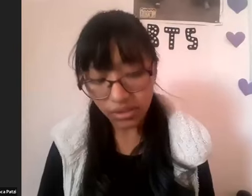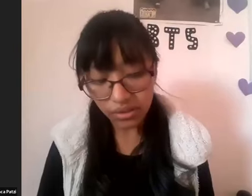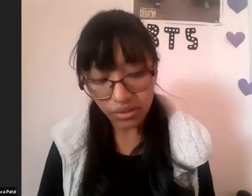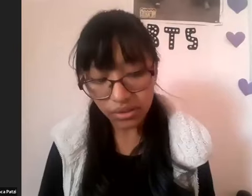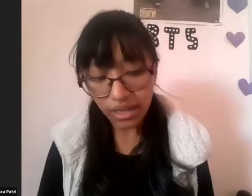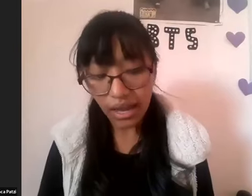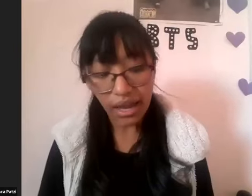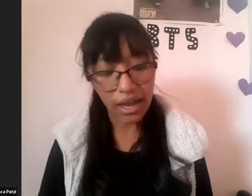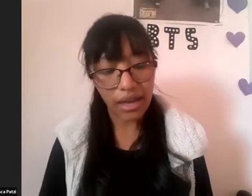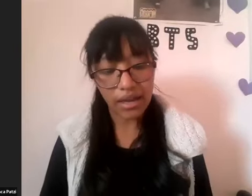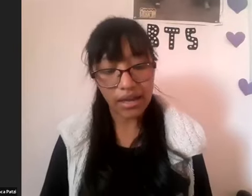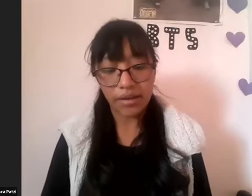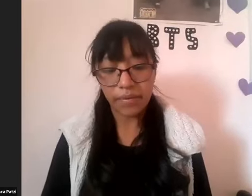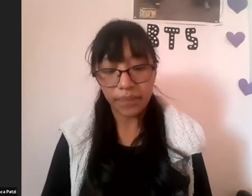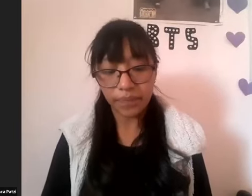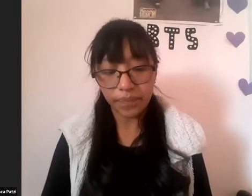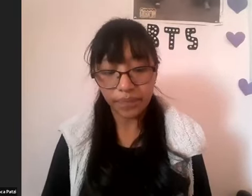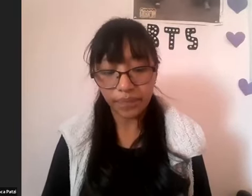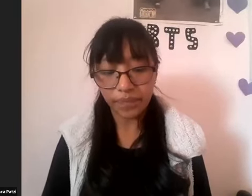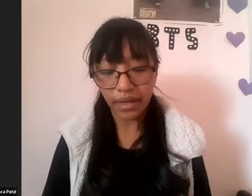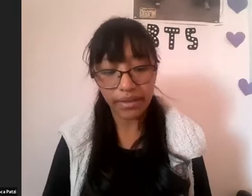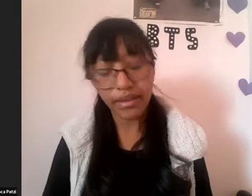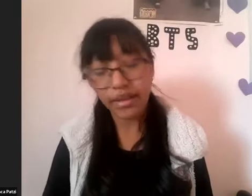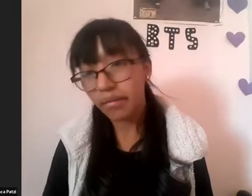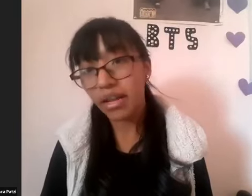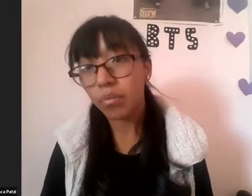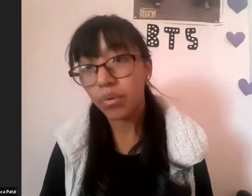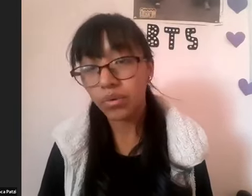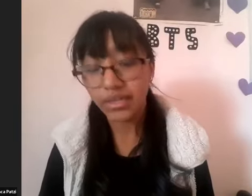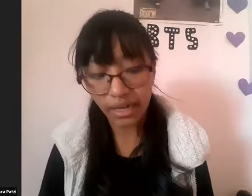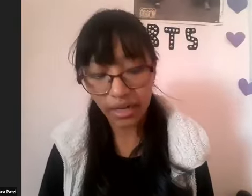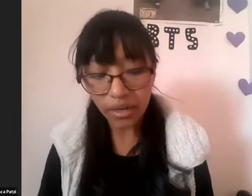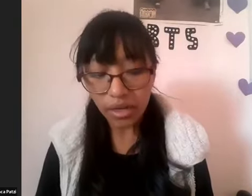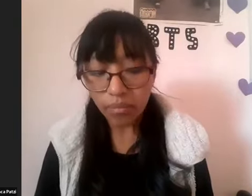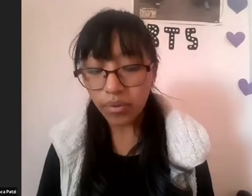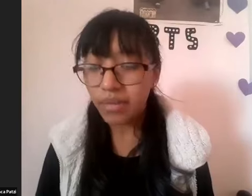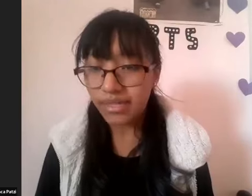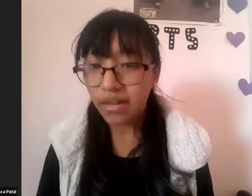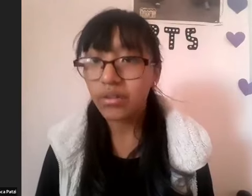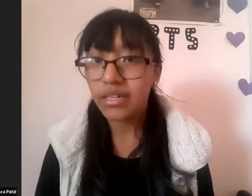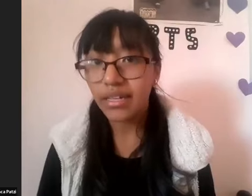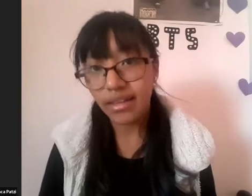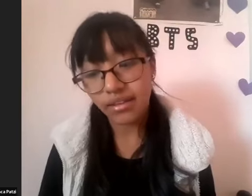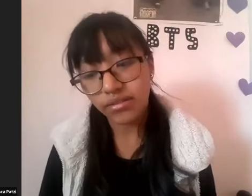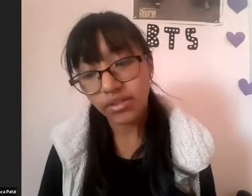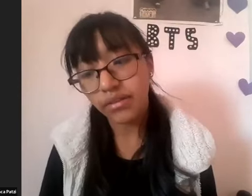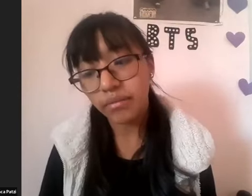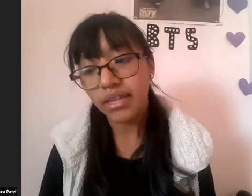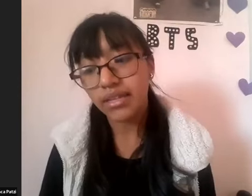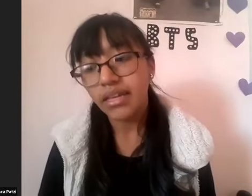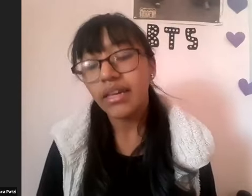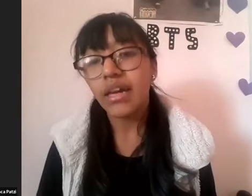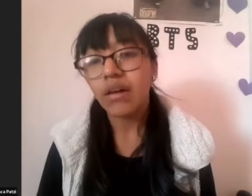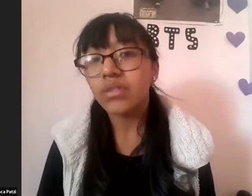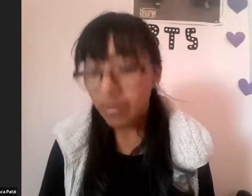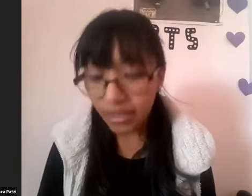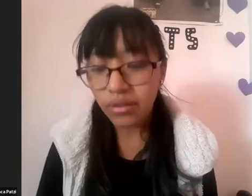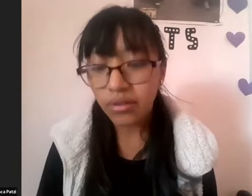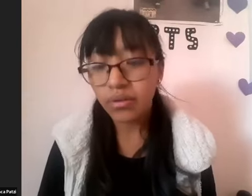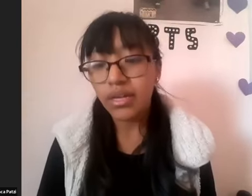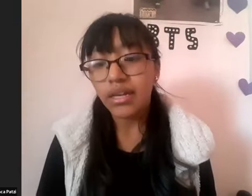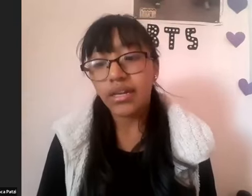vamos expuestos a tener que velar por nuestra propia salud y de la de nuestras familias y aun